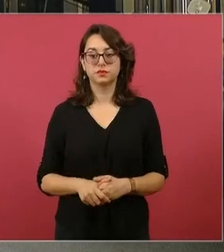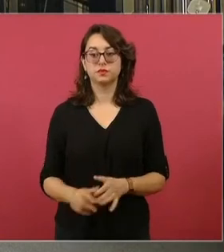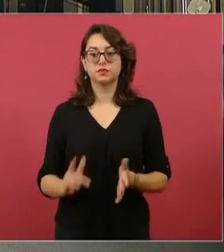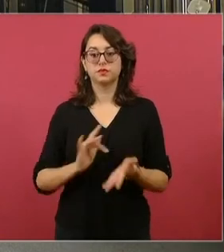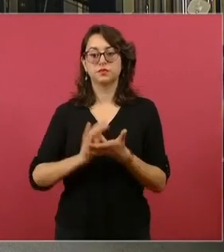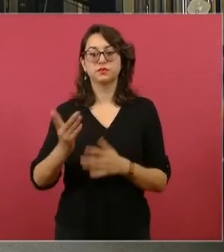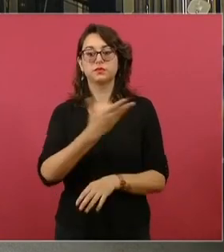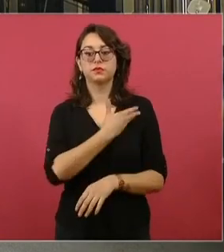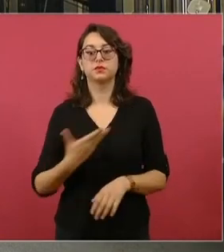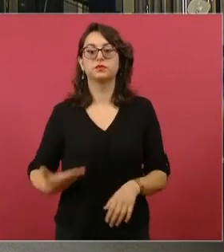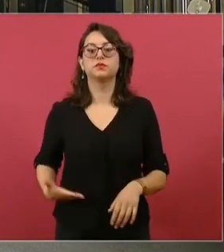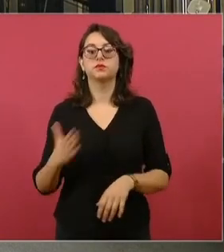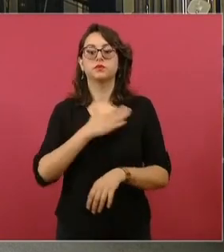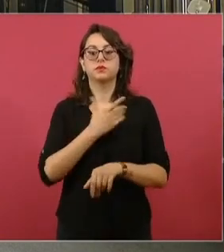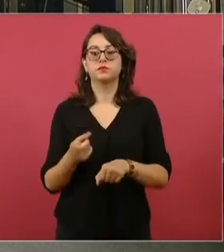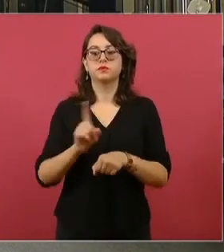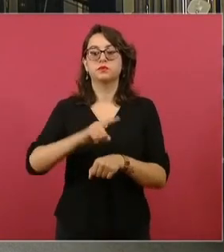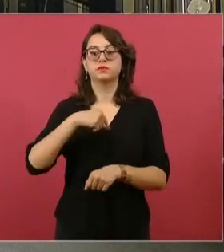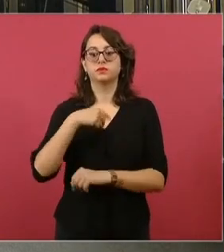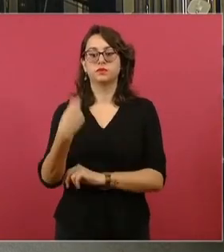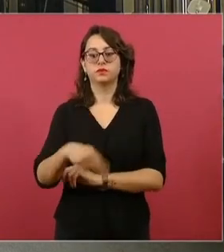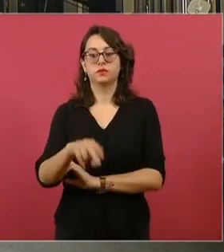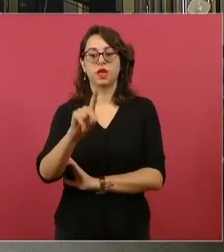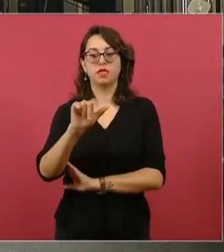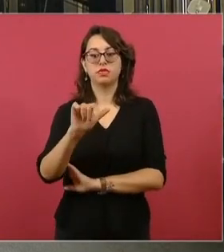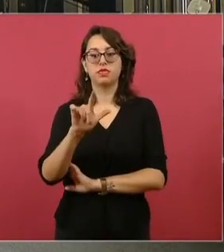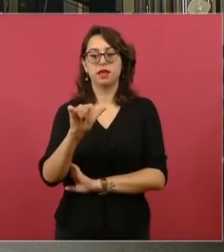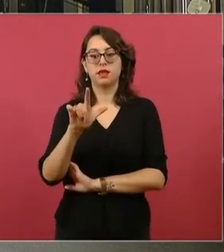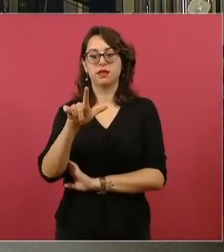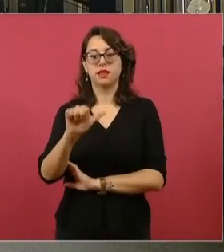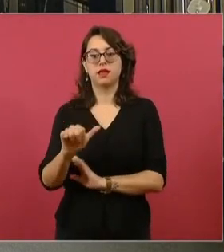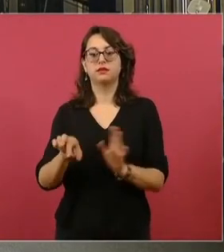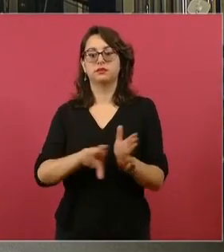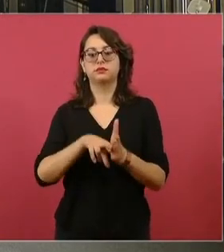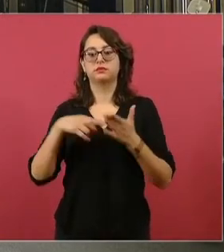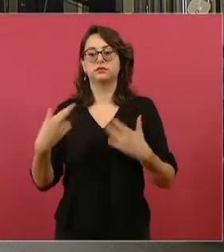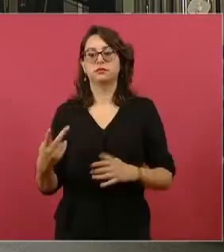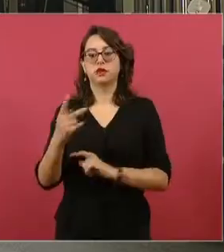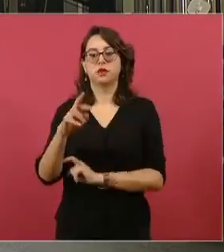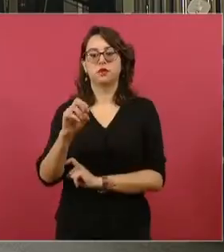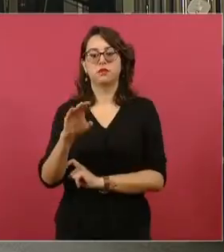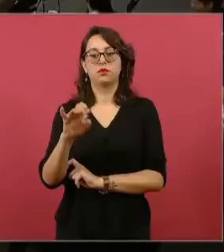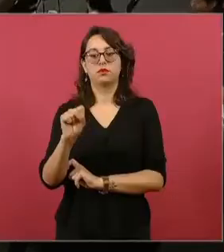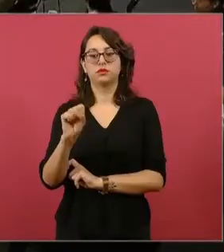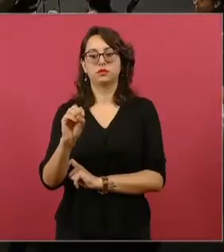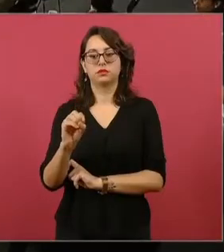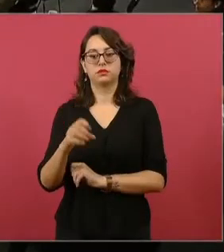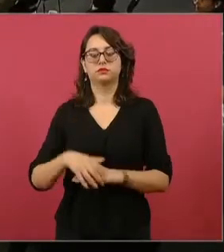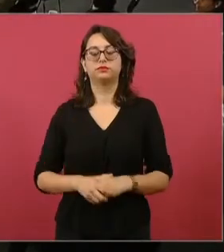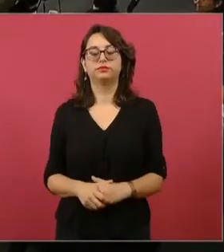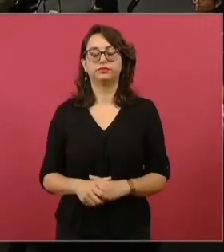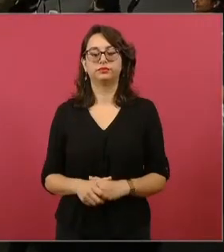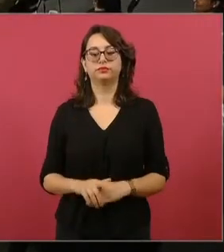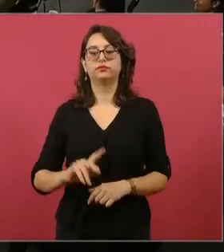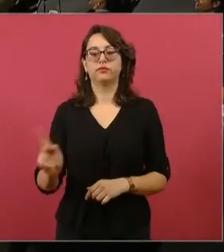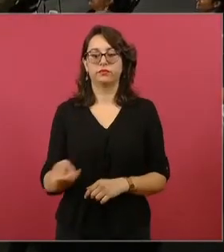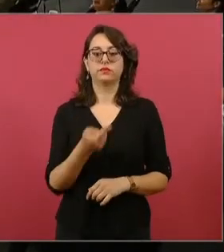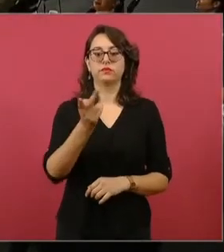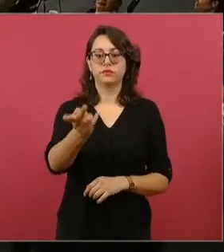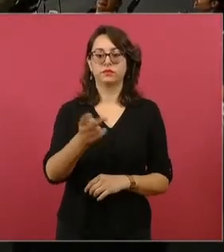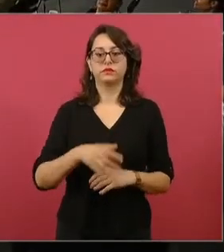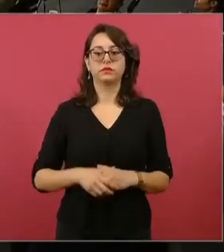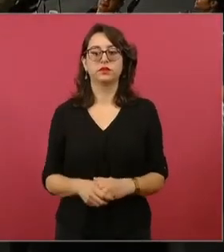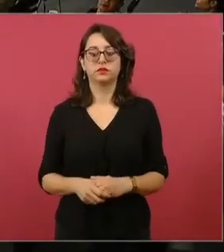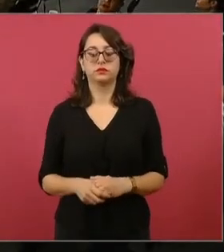Gracias, presidente. Buenos días, Dalila Escobar de Proceso. Primero preguntarle, bueno, pues se da hoy ya a conocer el método que